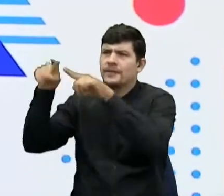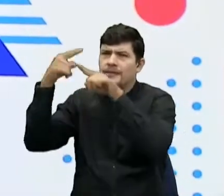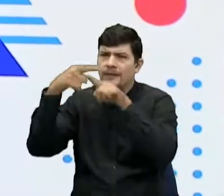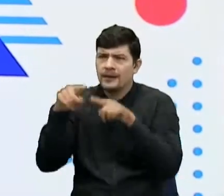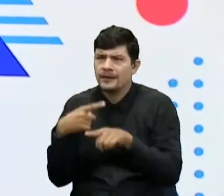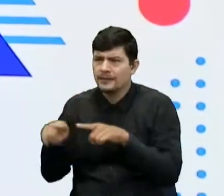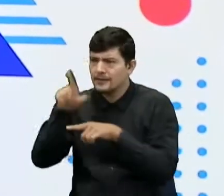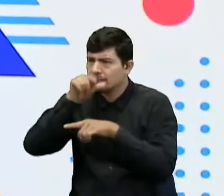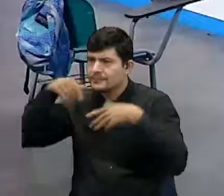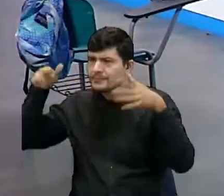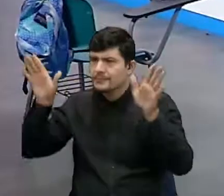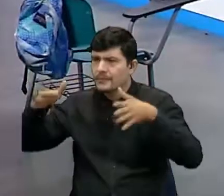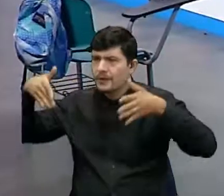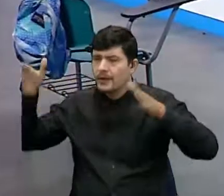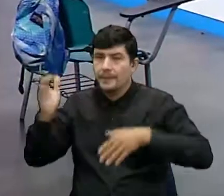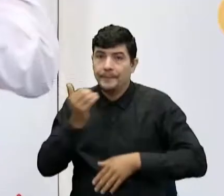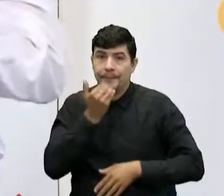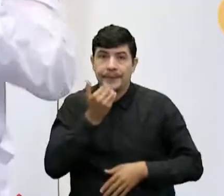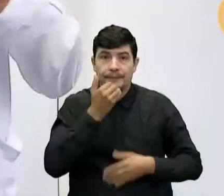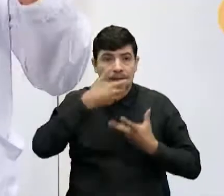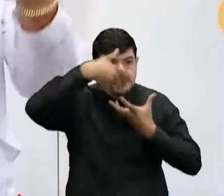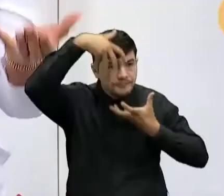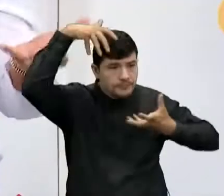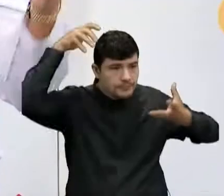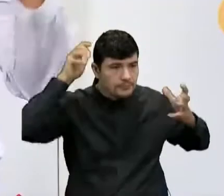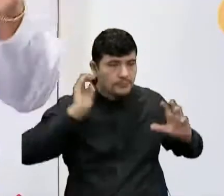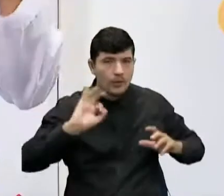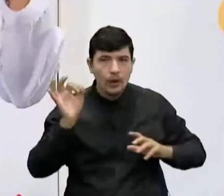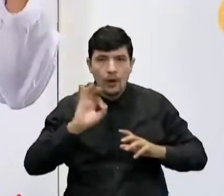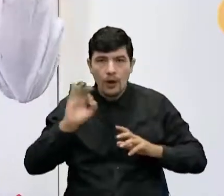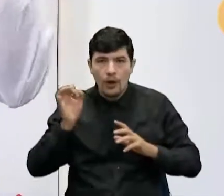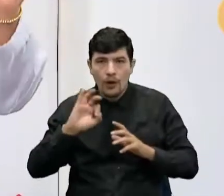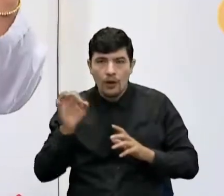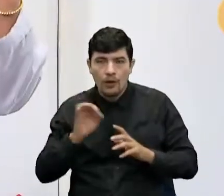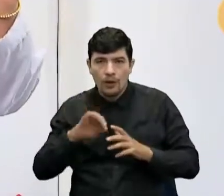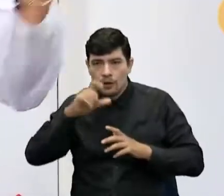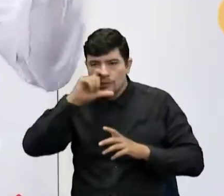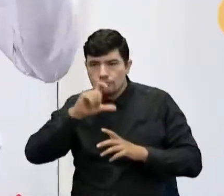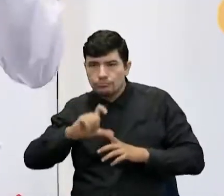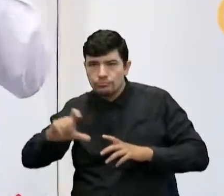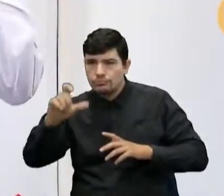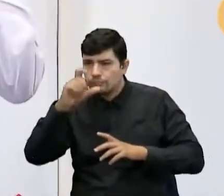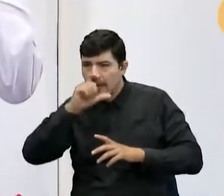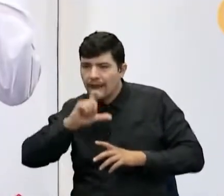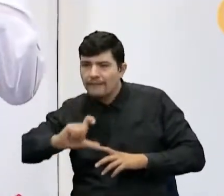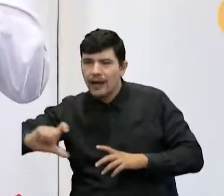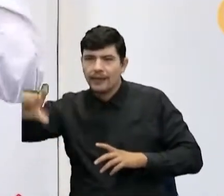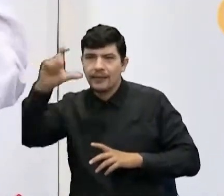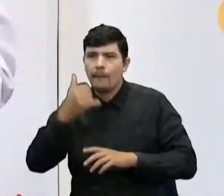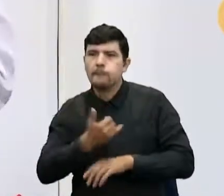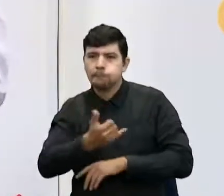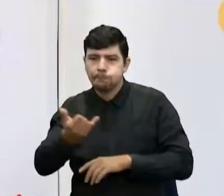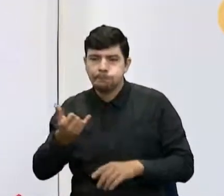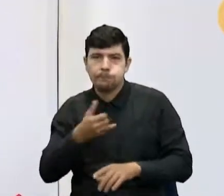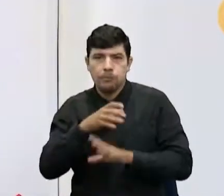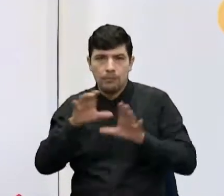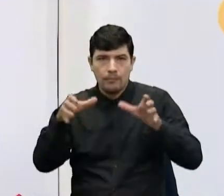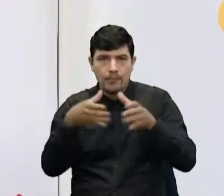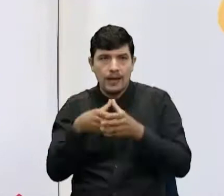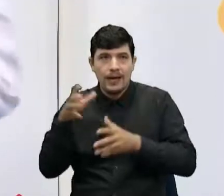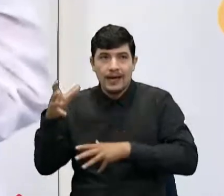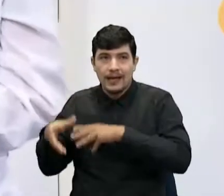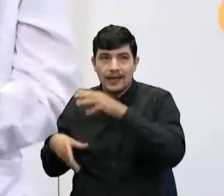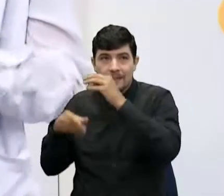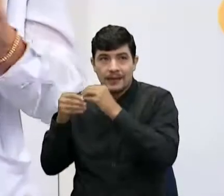Diferentes Por ejemplo Los leones Que andan en manadas Los mamús Todo eso hace parte de la población Que es un grupo de individuos Además de eso